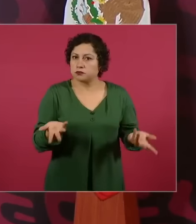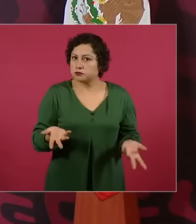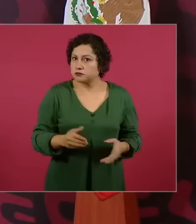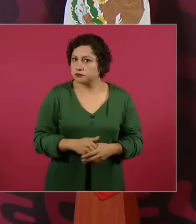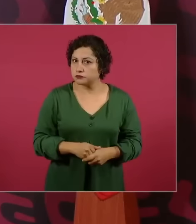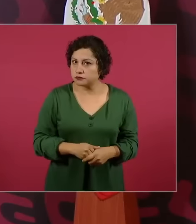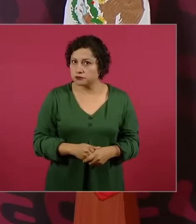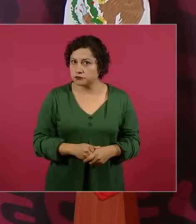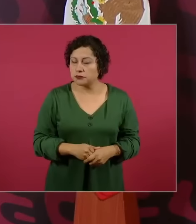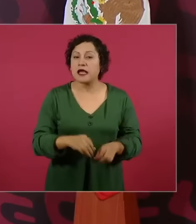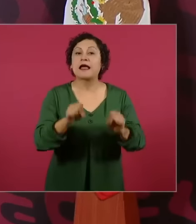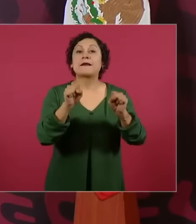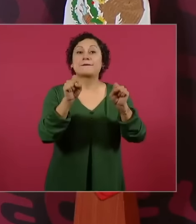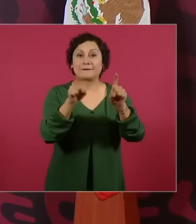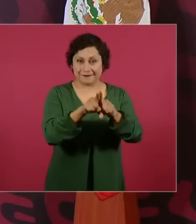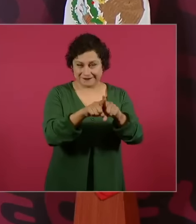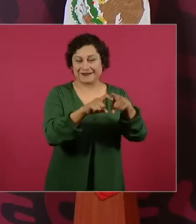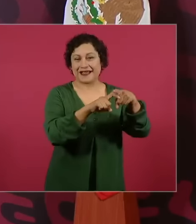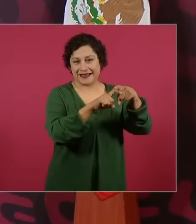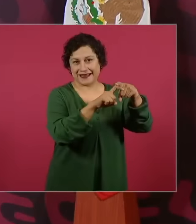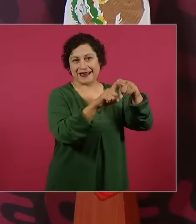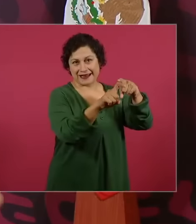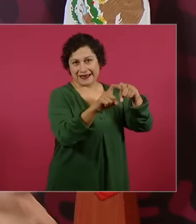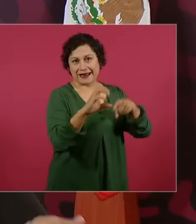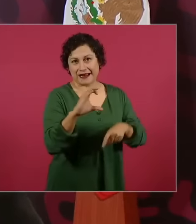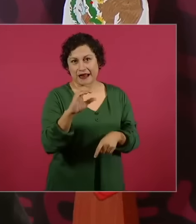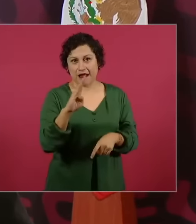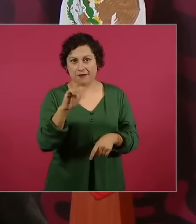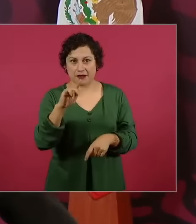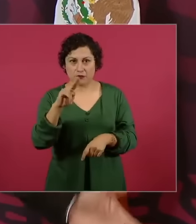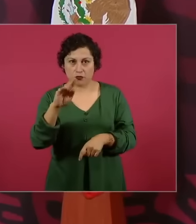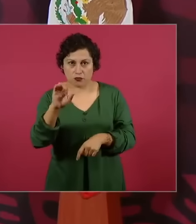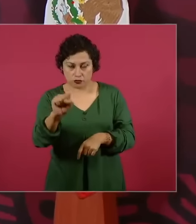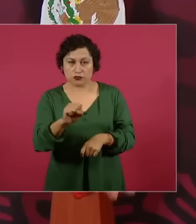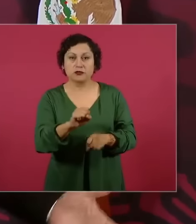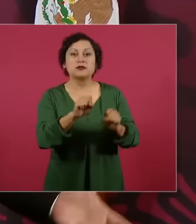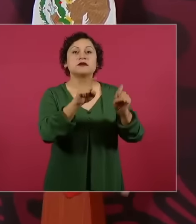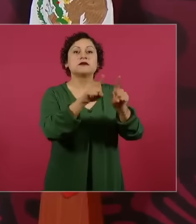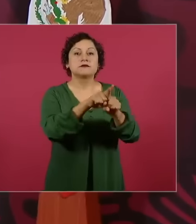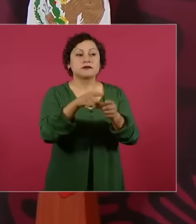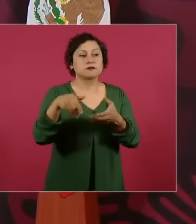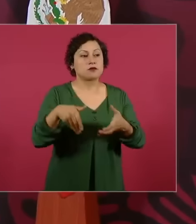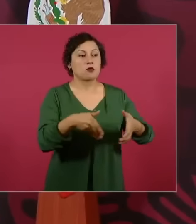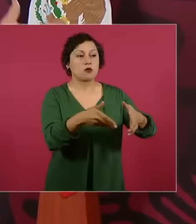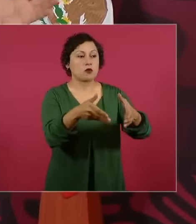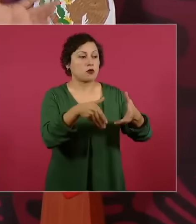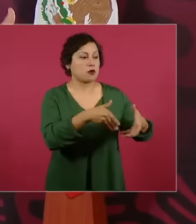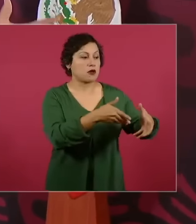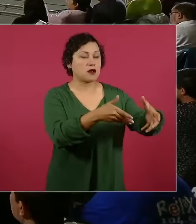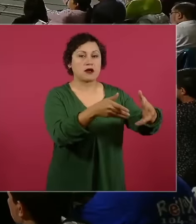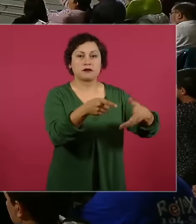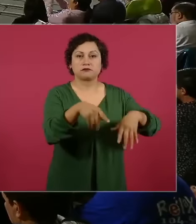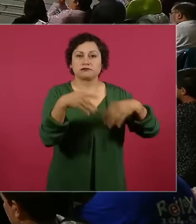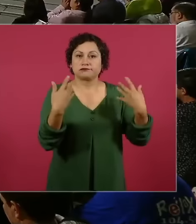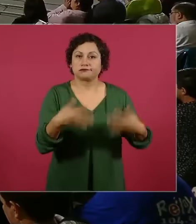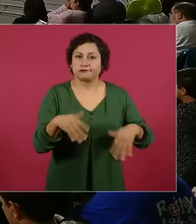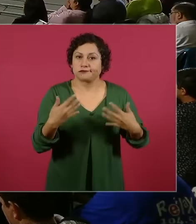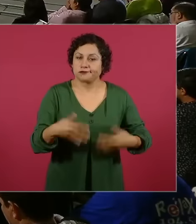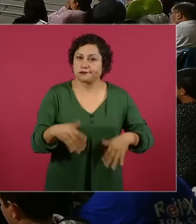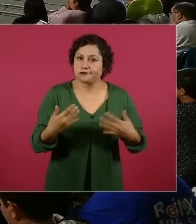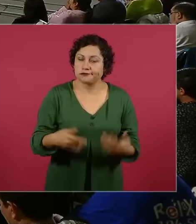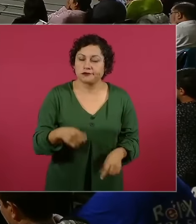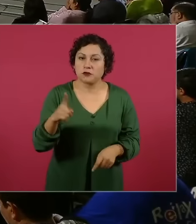el cablebús, sí, el cablebús, y las calzadas flotantes. El mejor artista le diseñó